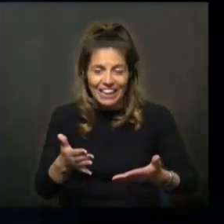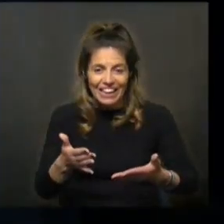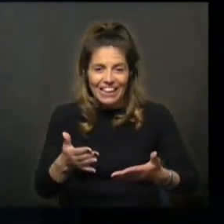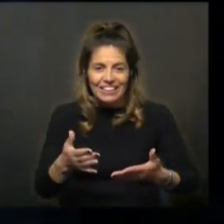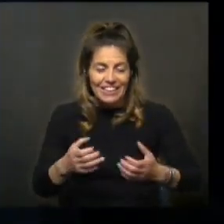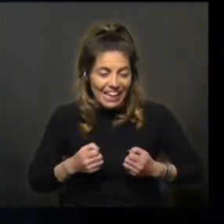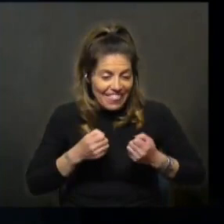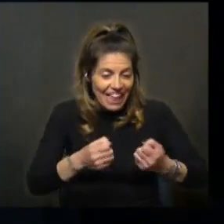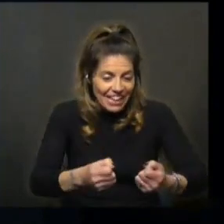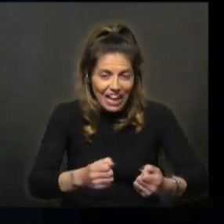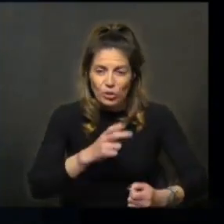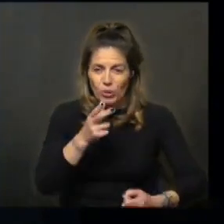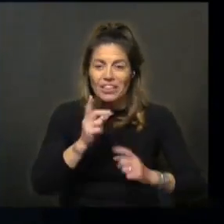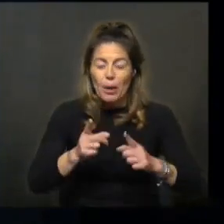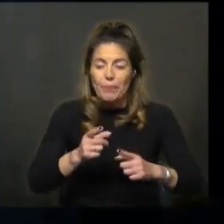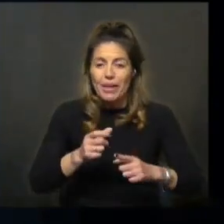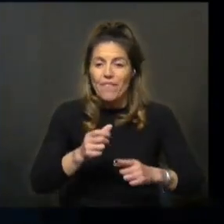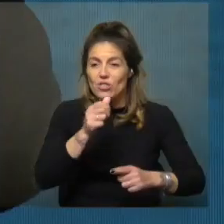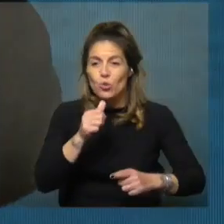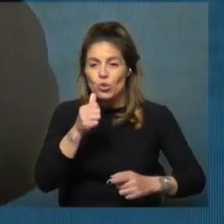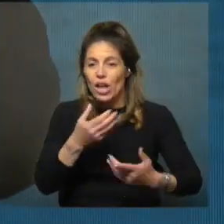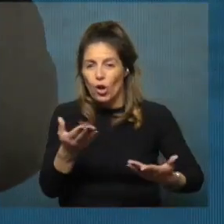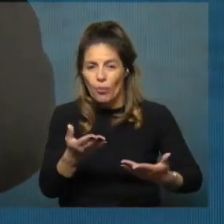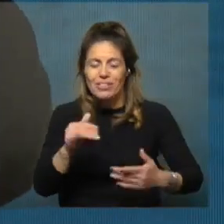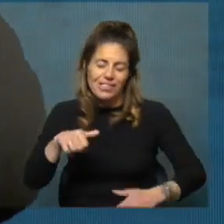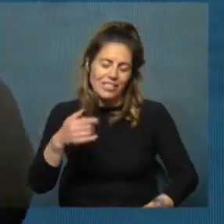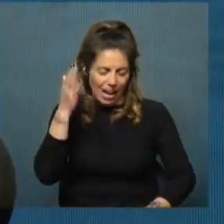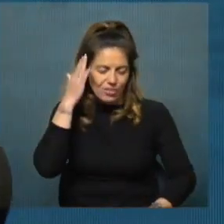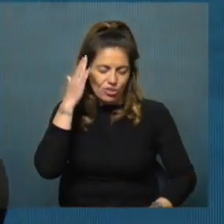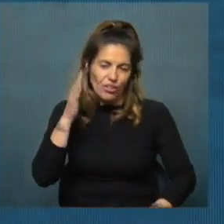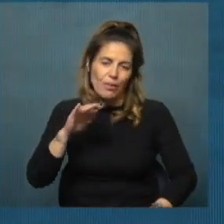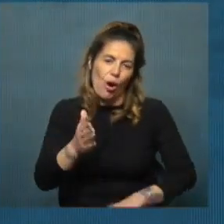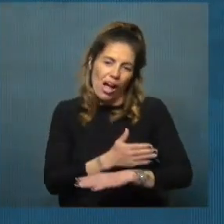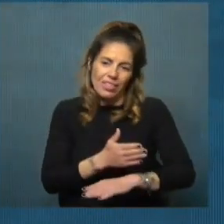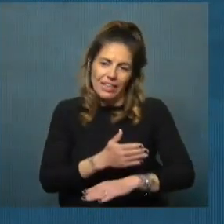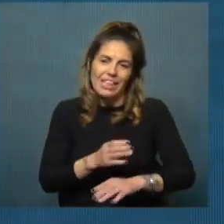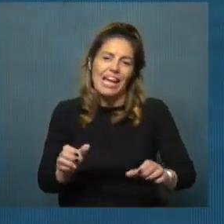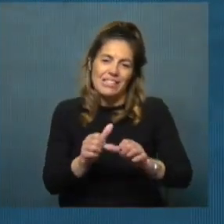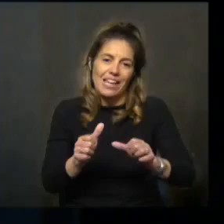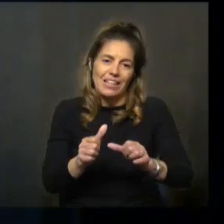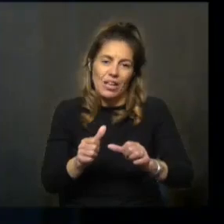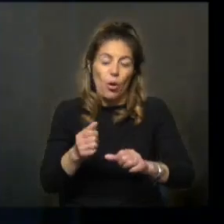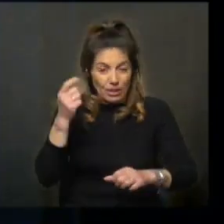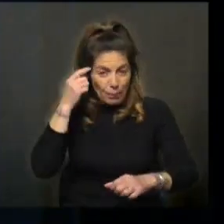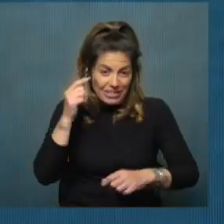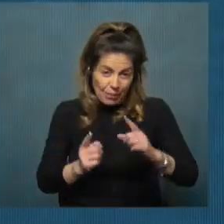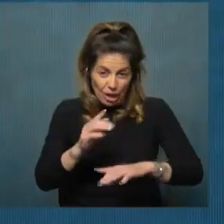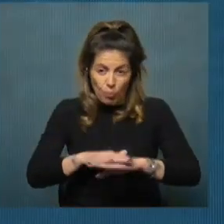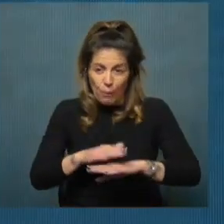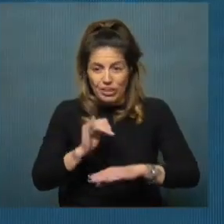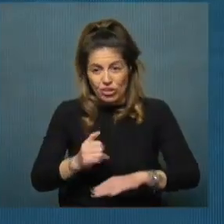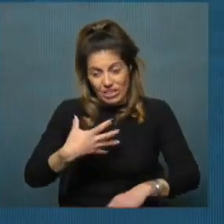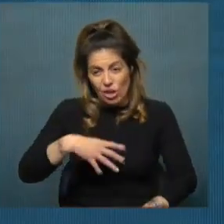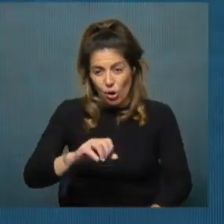tenías que resolver lo teníamos resuelto no porque sí todas maner pensaban que iba a pasar en algún momento claro